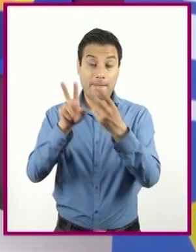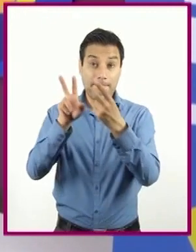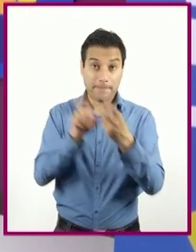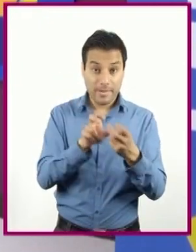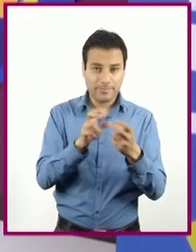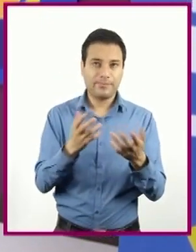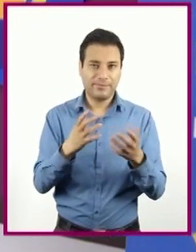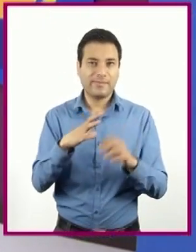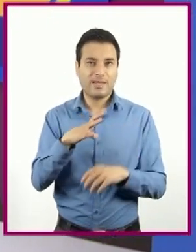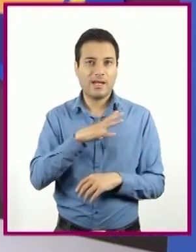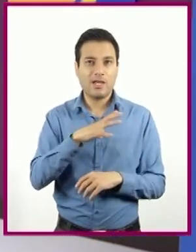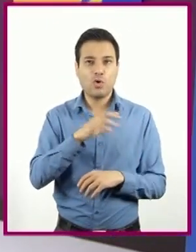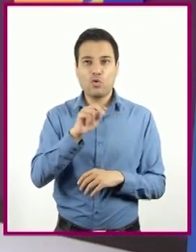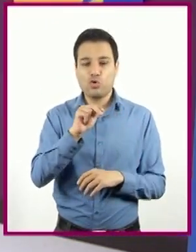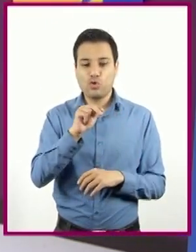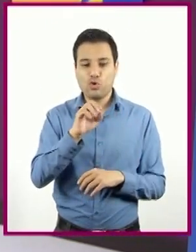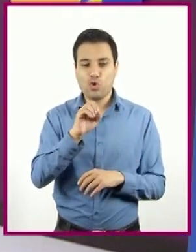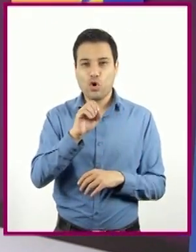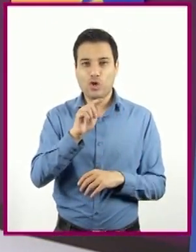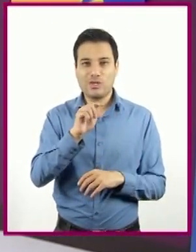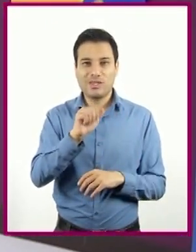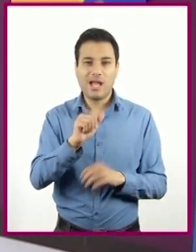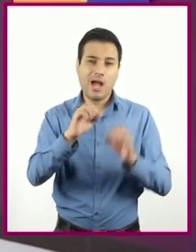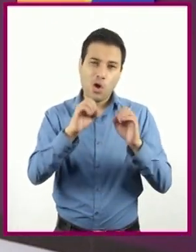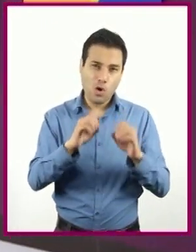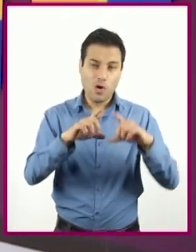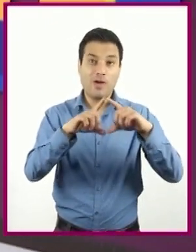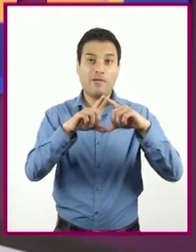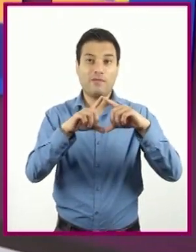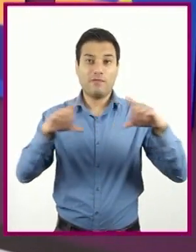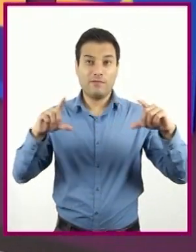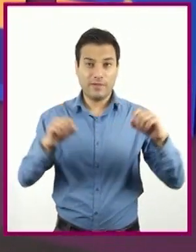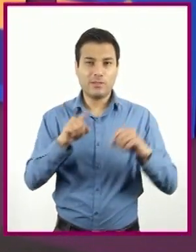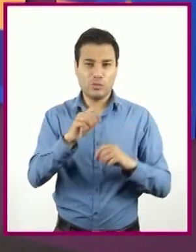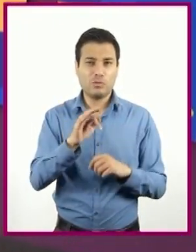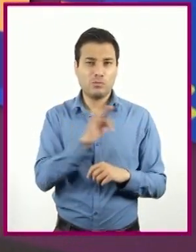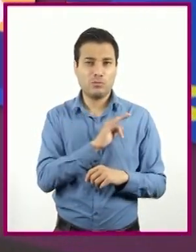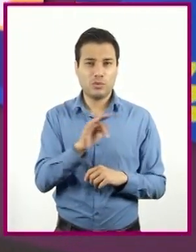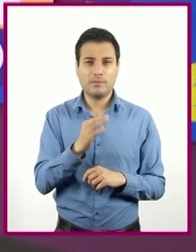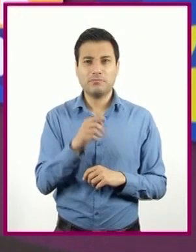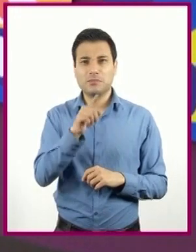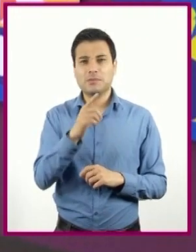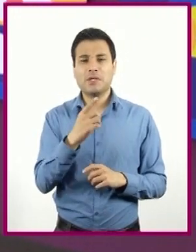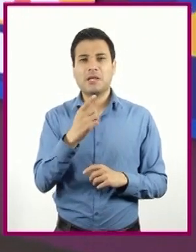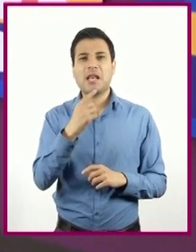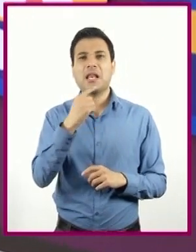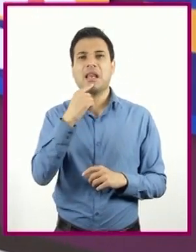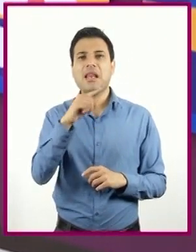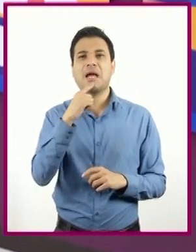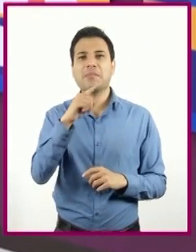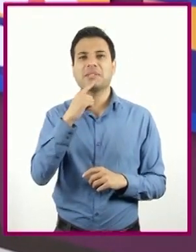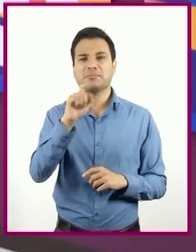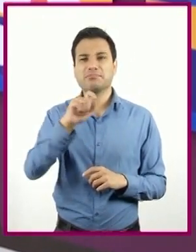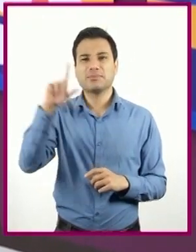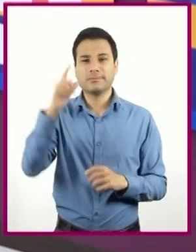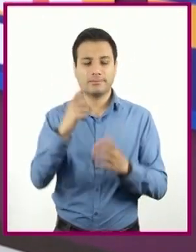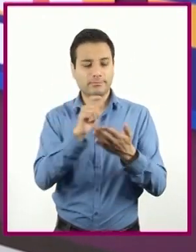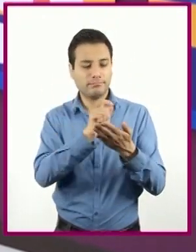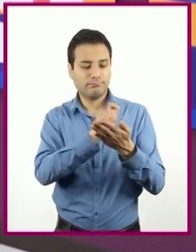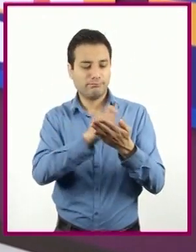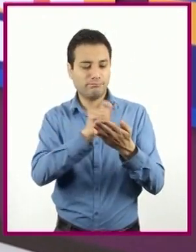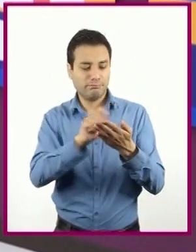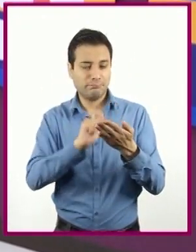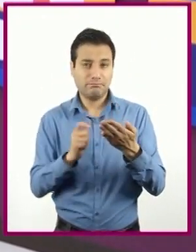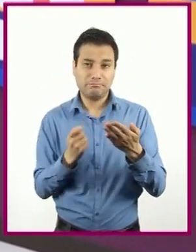notas. En estos dispositivos, incluso se pueden usar lápices digitales que permiten una toma de notas más